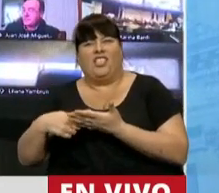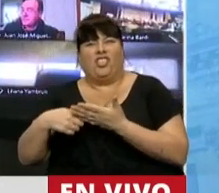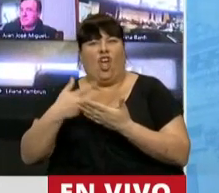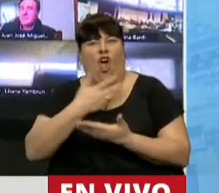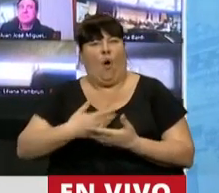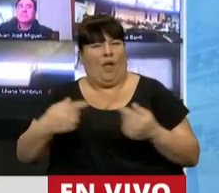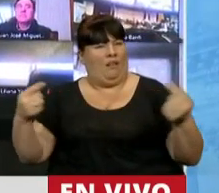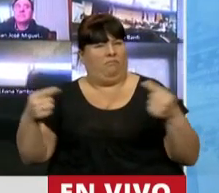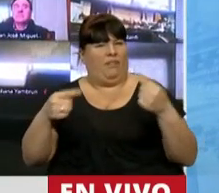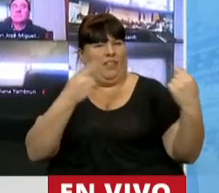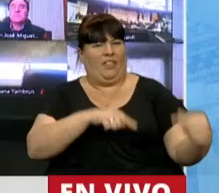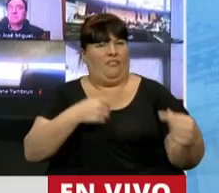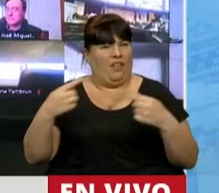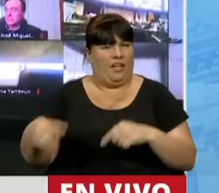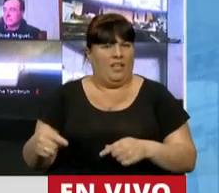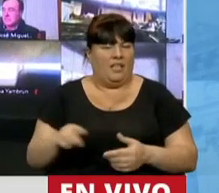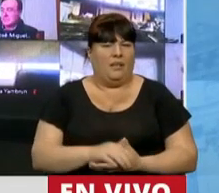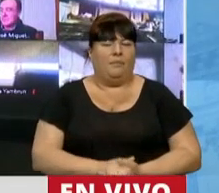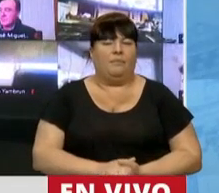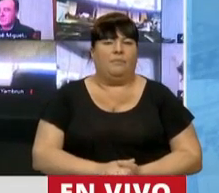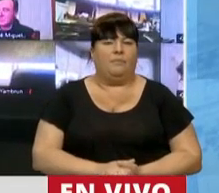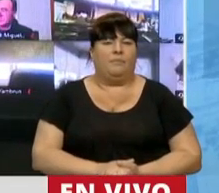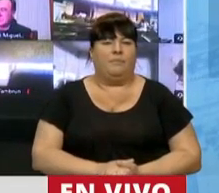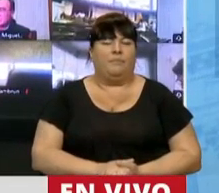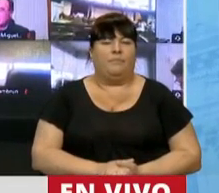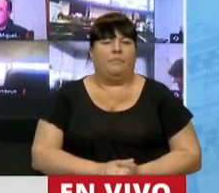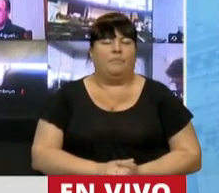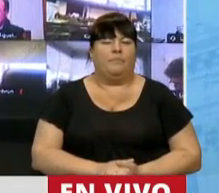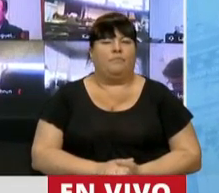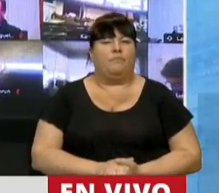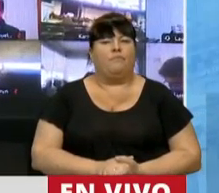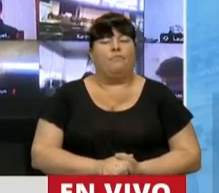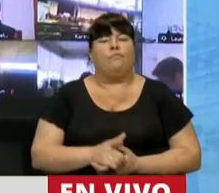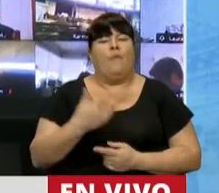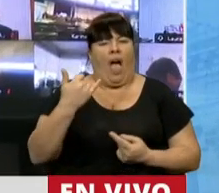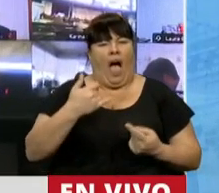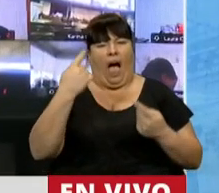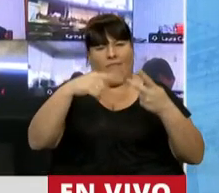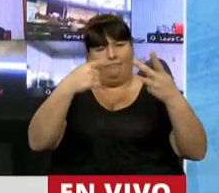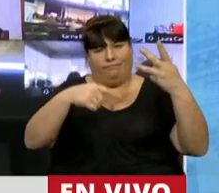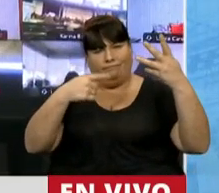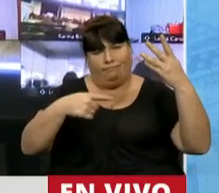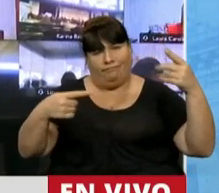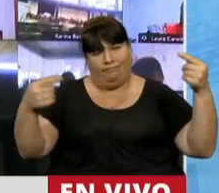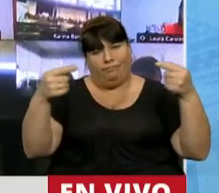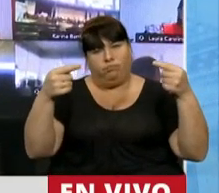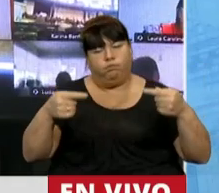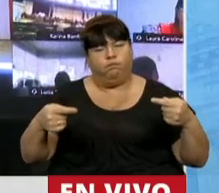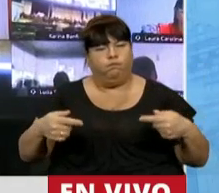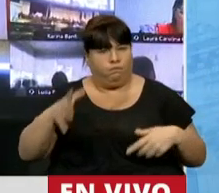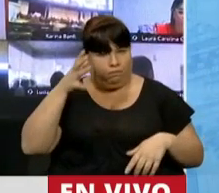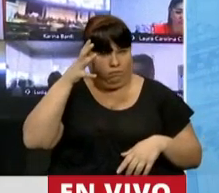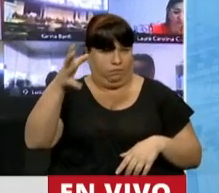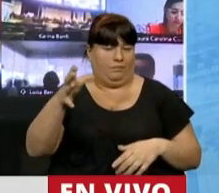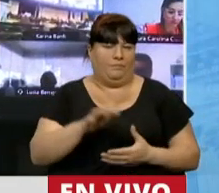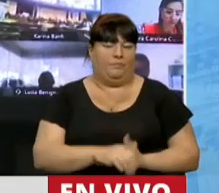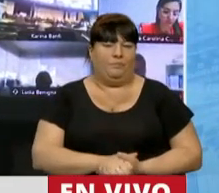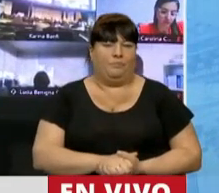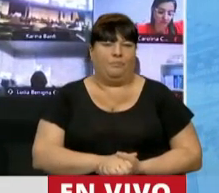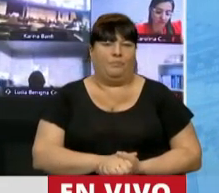Nación, Alberto Fernández, por las contradicciones manifiestas entre